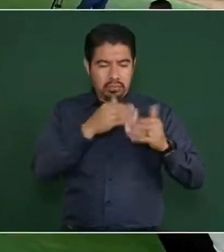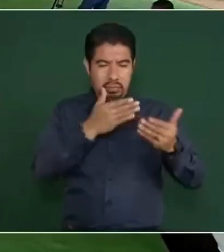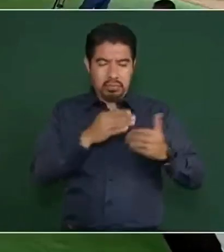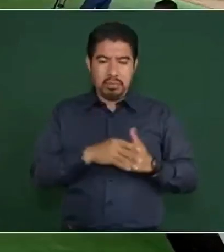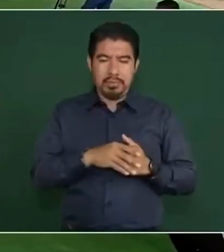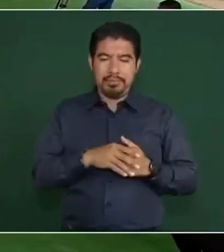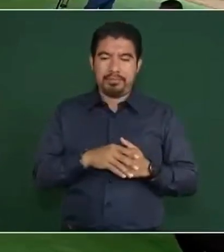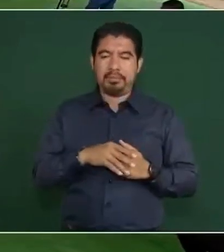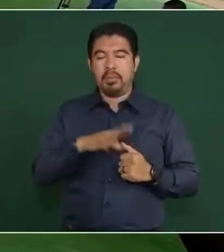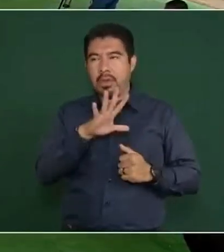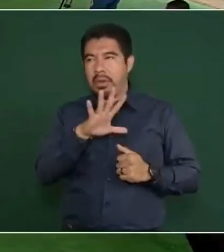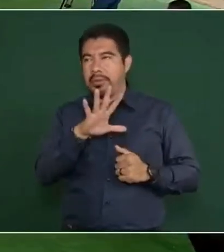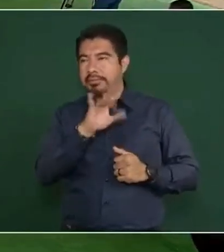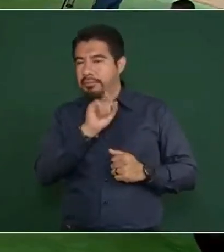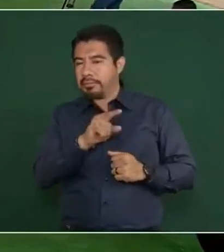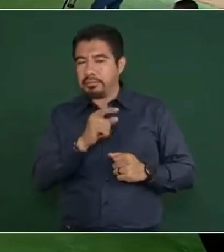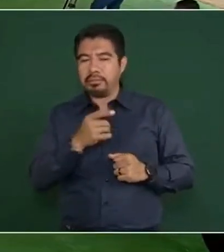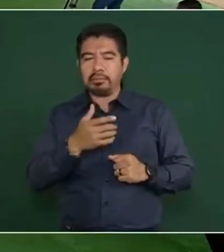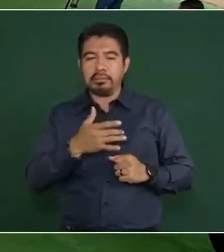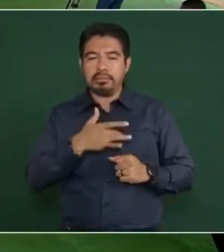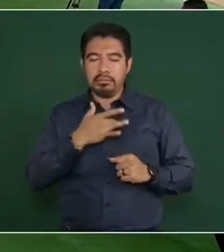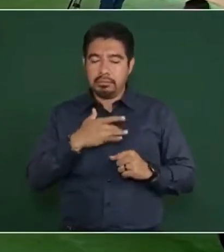y sustituir importaciones,